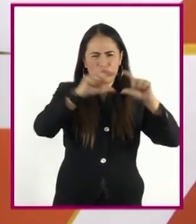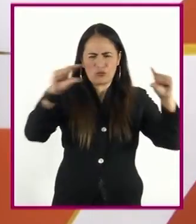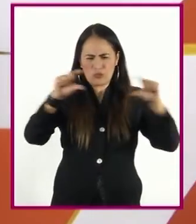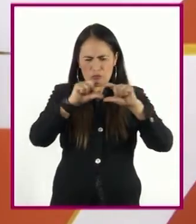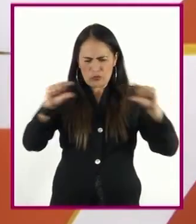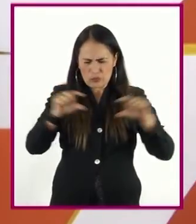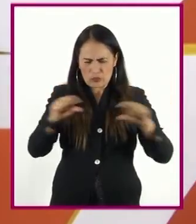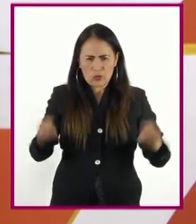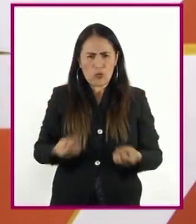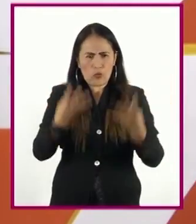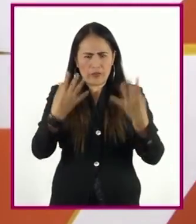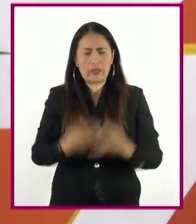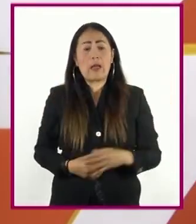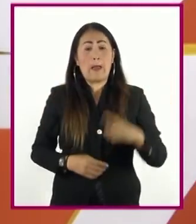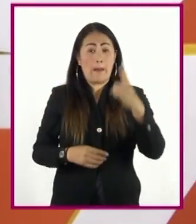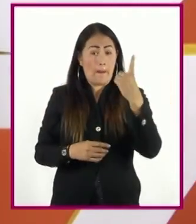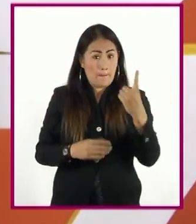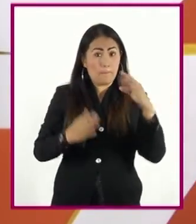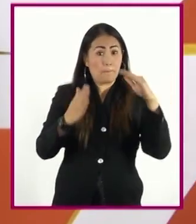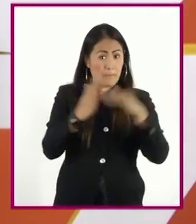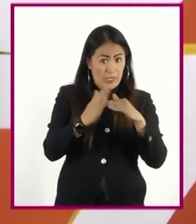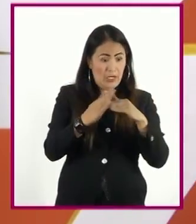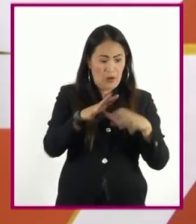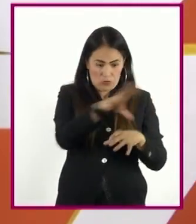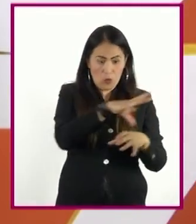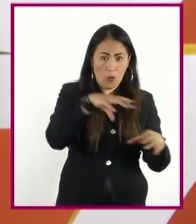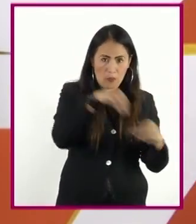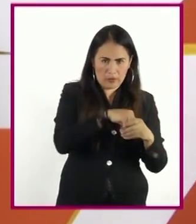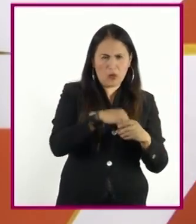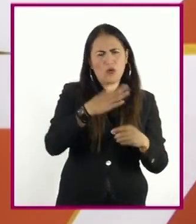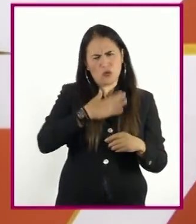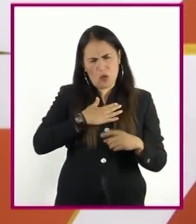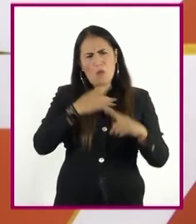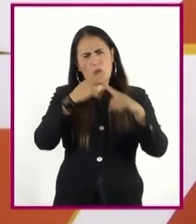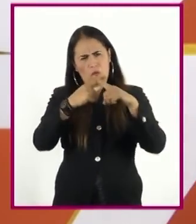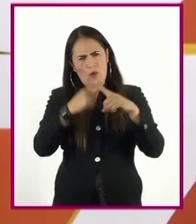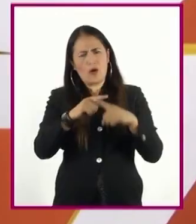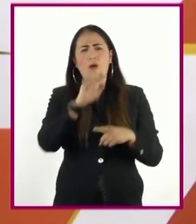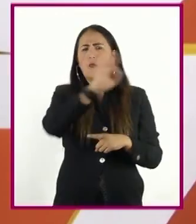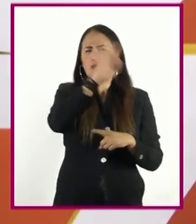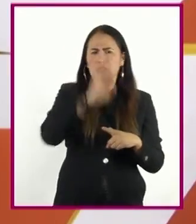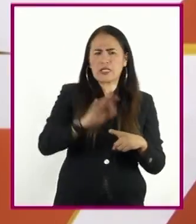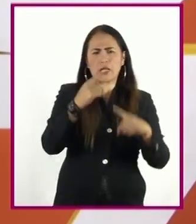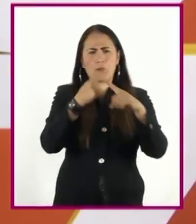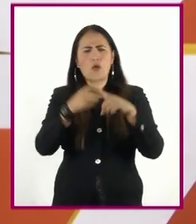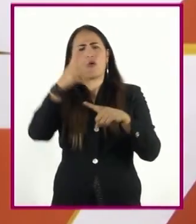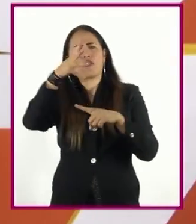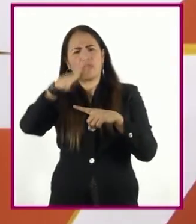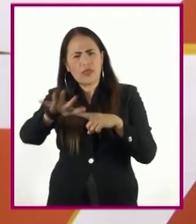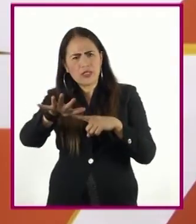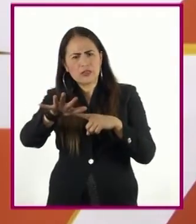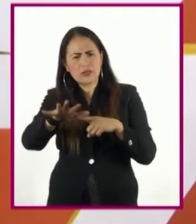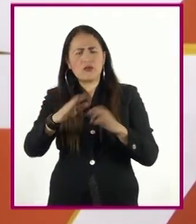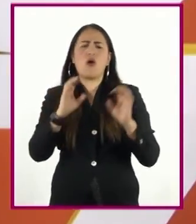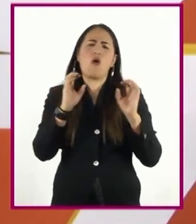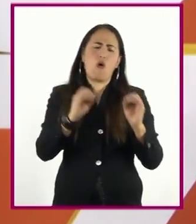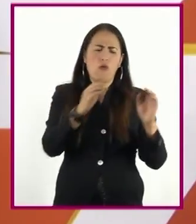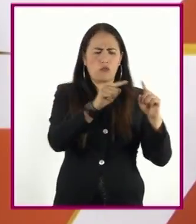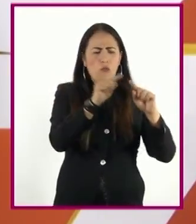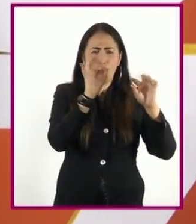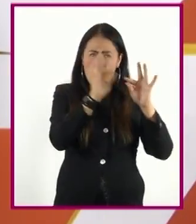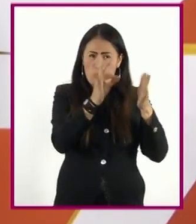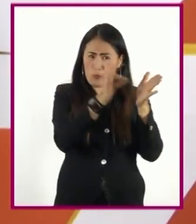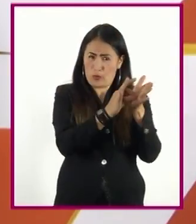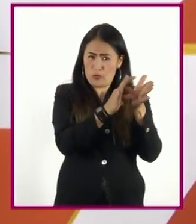de personas encuestadas fue 1000, se me ocurre multiplicar el porcentaje por 10, o aún más práctico, solo recorrer el